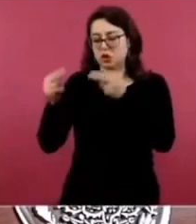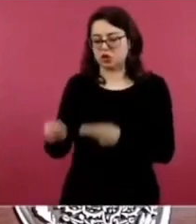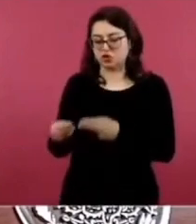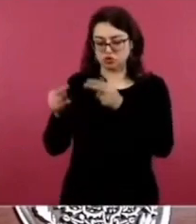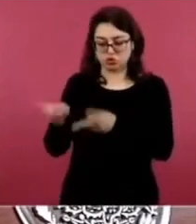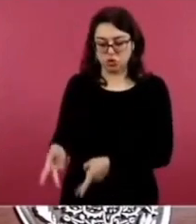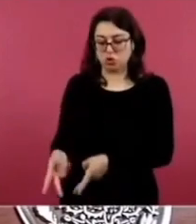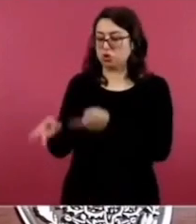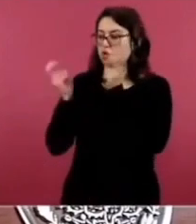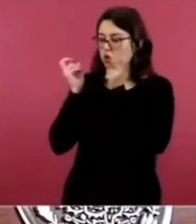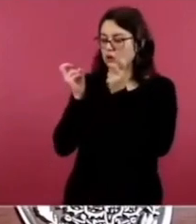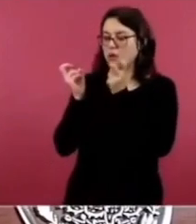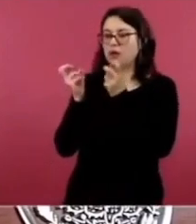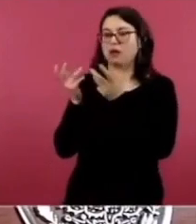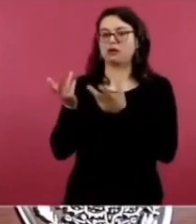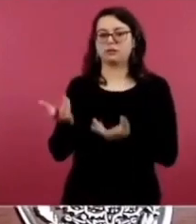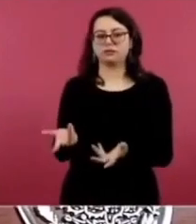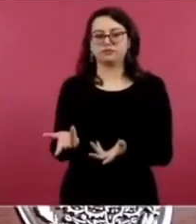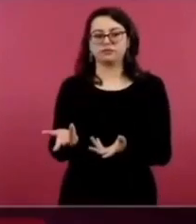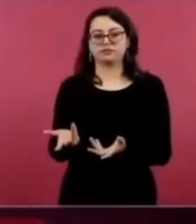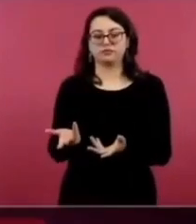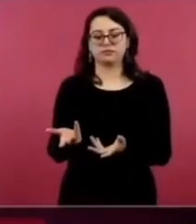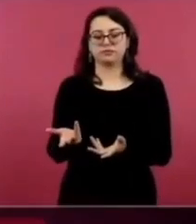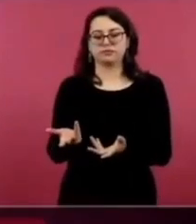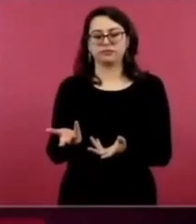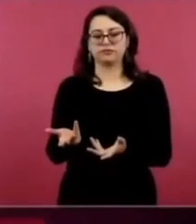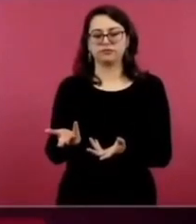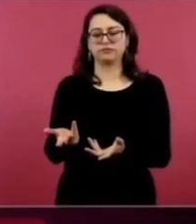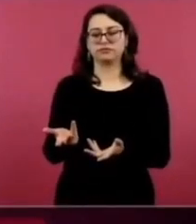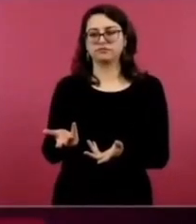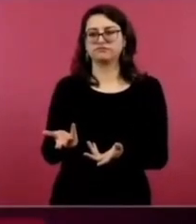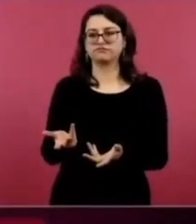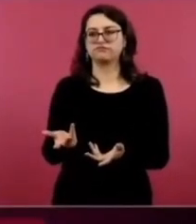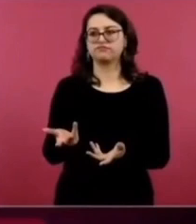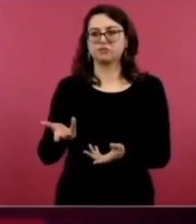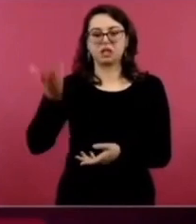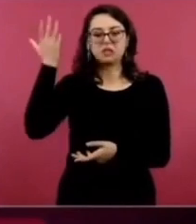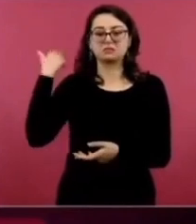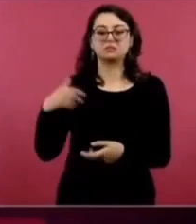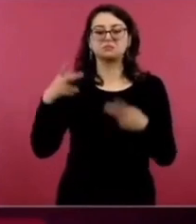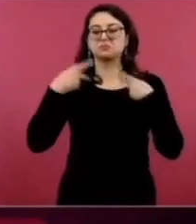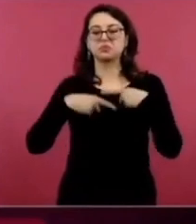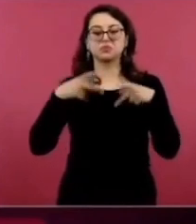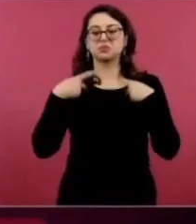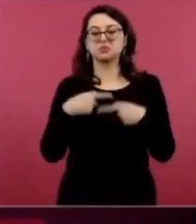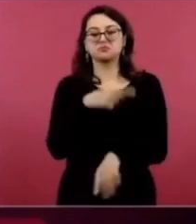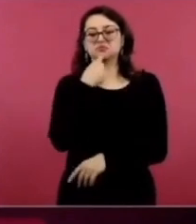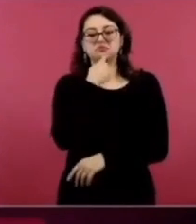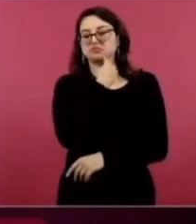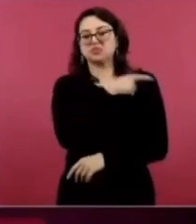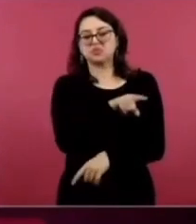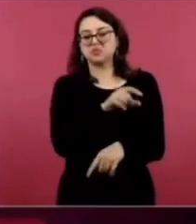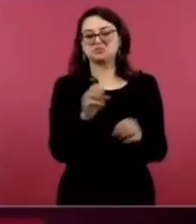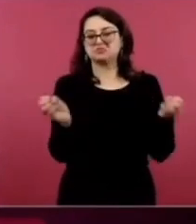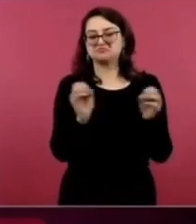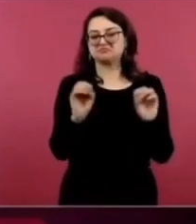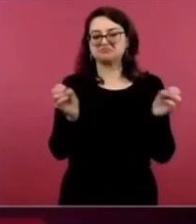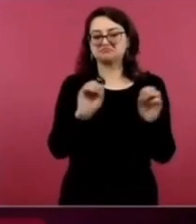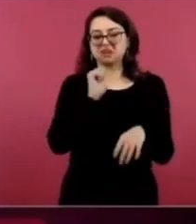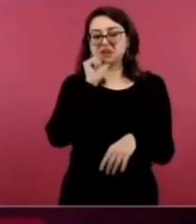ese entonces, lleva una estadística, la Cámara de Comercio. No sé si